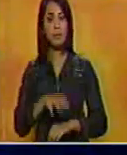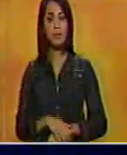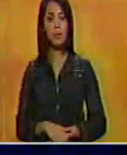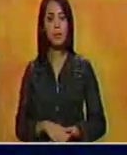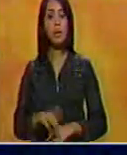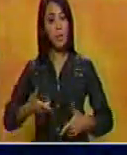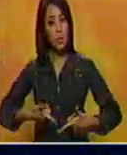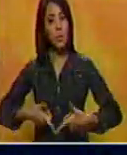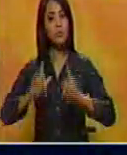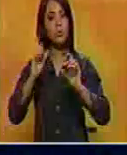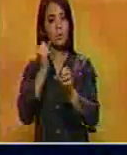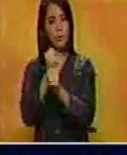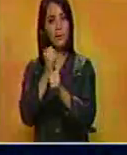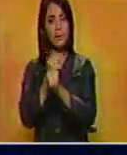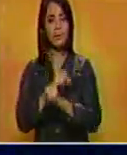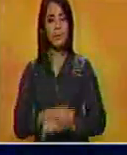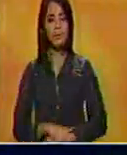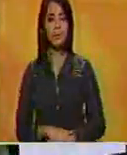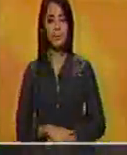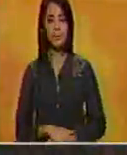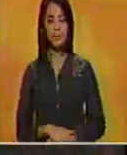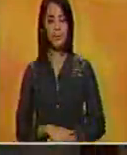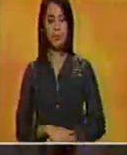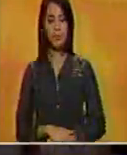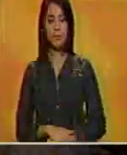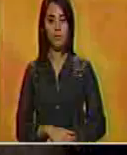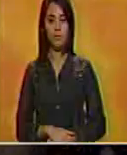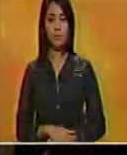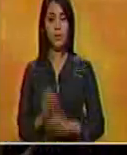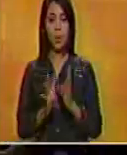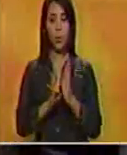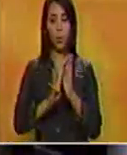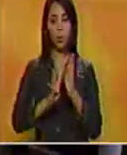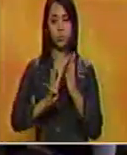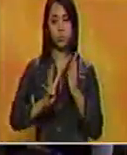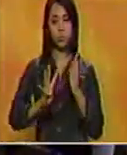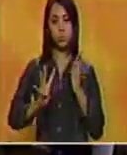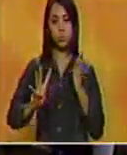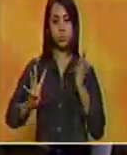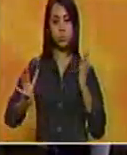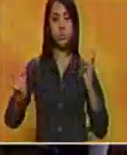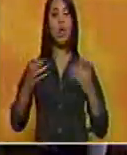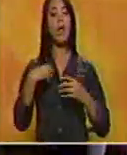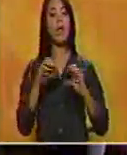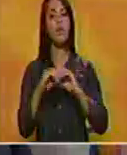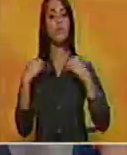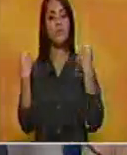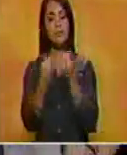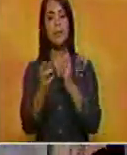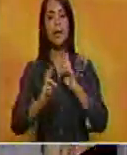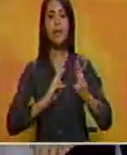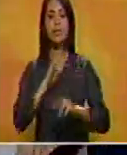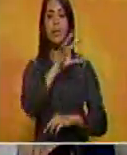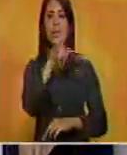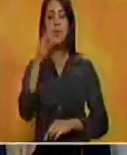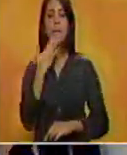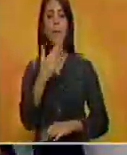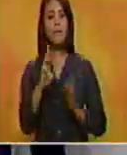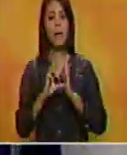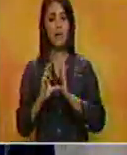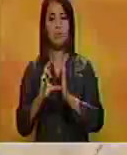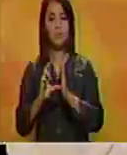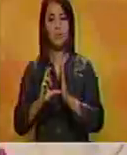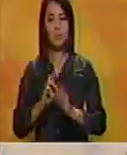lo autoriza para trabajar. Y de inmediato se formaron filas en la Oficina de Relaciones Exteriores para solicitar